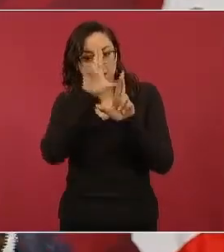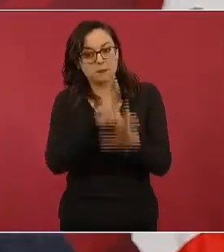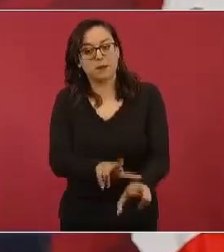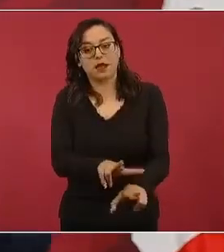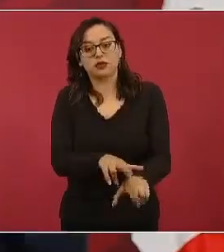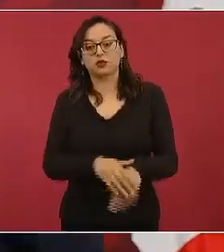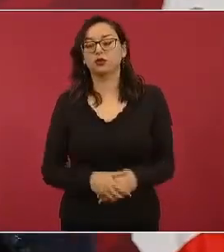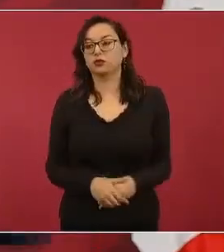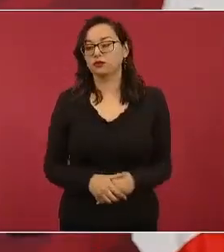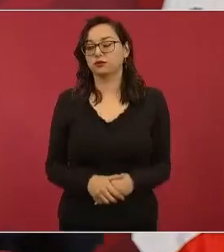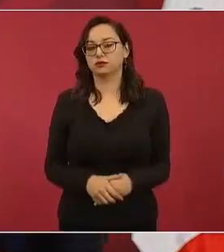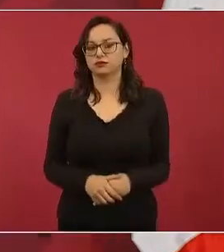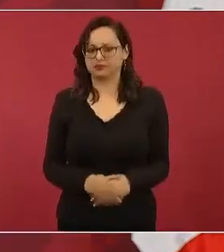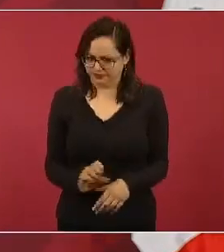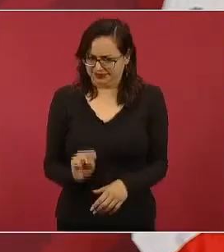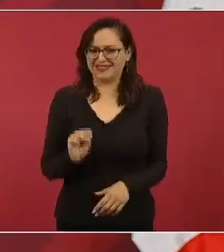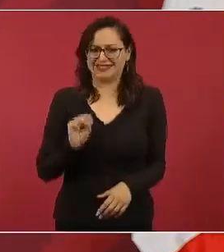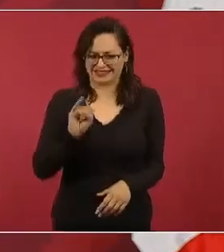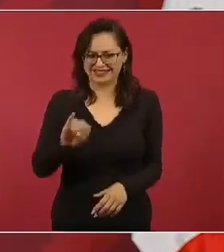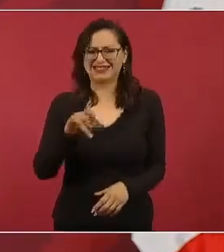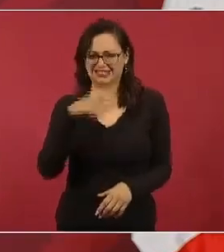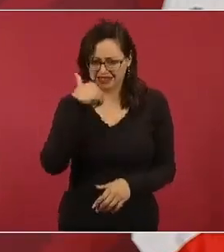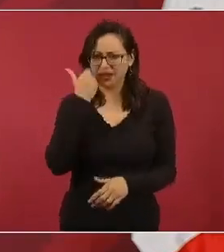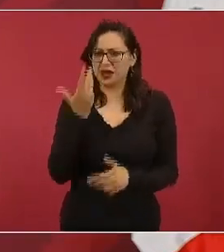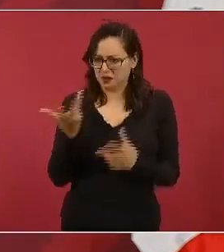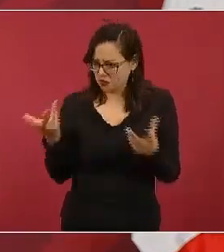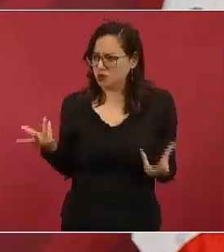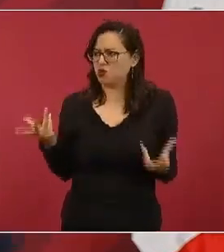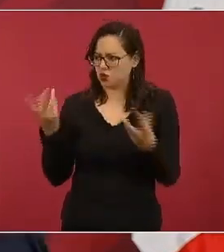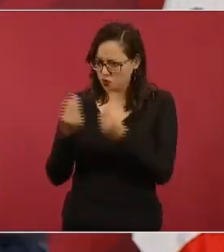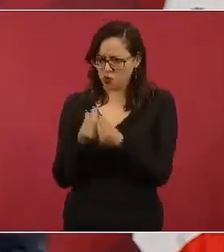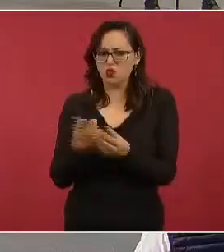Y claro que queremos inversión